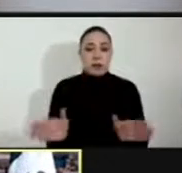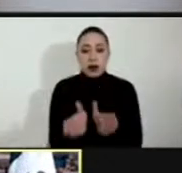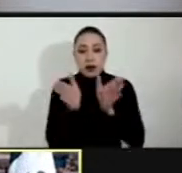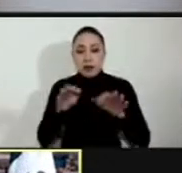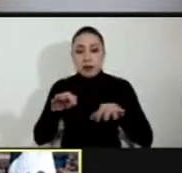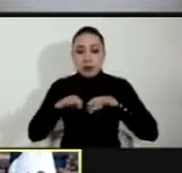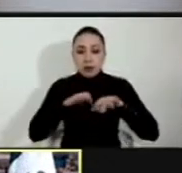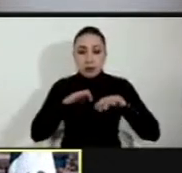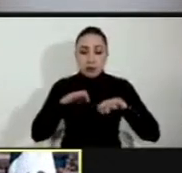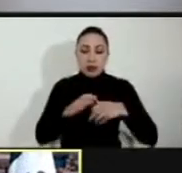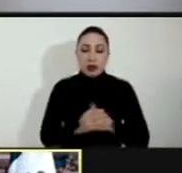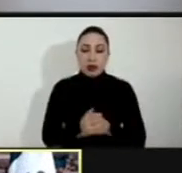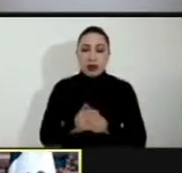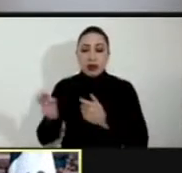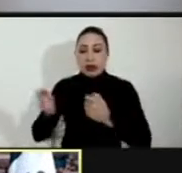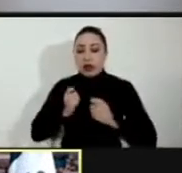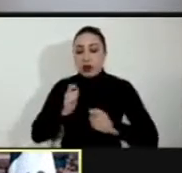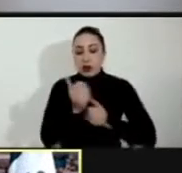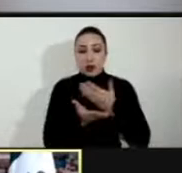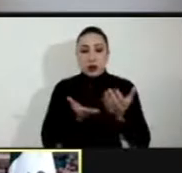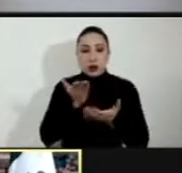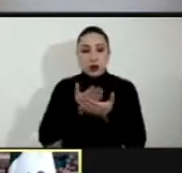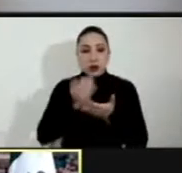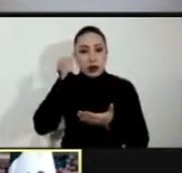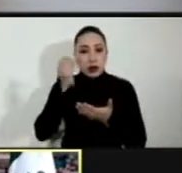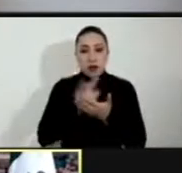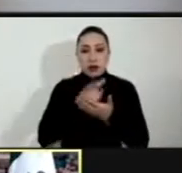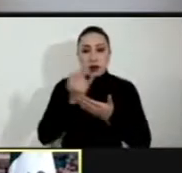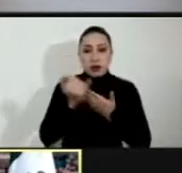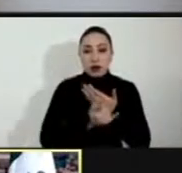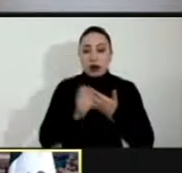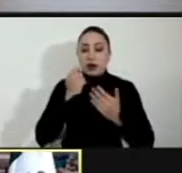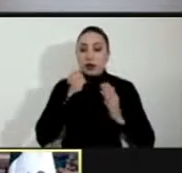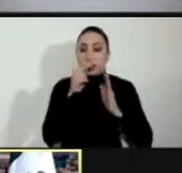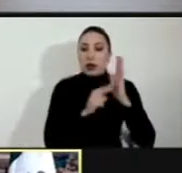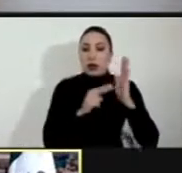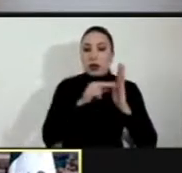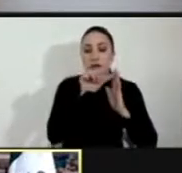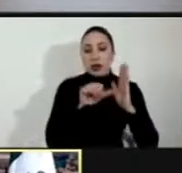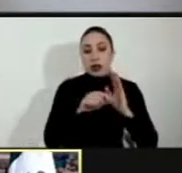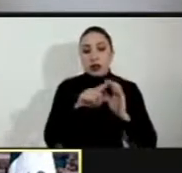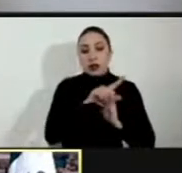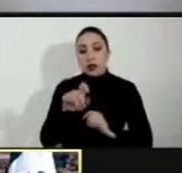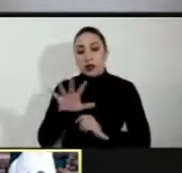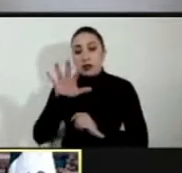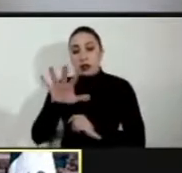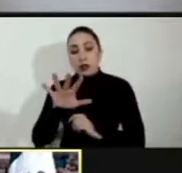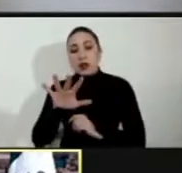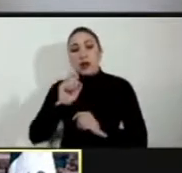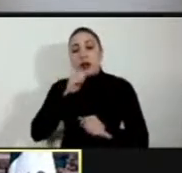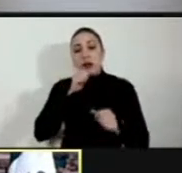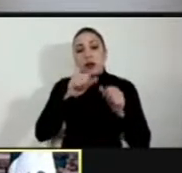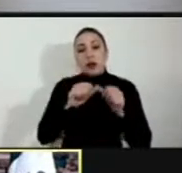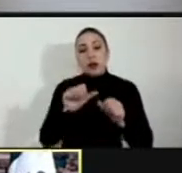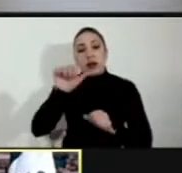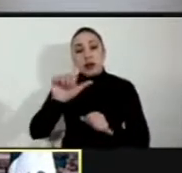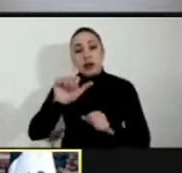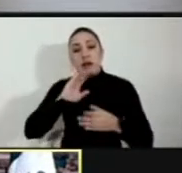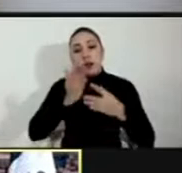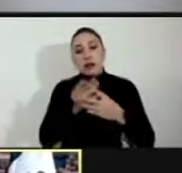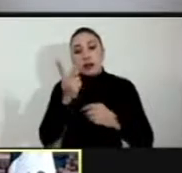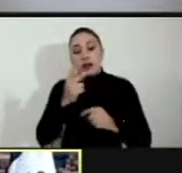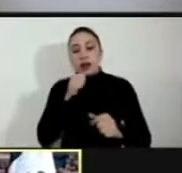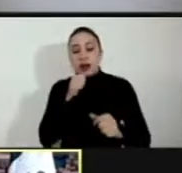Se recibe una iniciativa con proyecto de decreto por el que se reforman los artículos 105, cuater, apartado A, fracción 2, apartado B, fracción 3